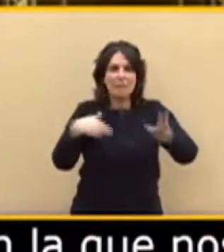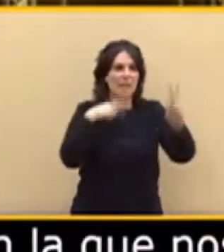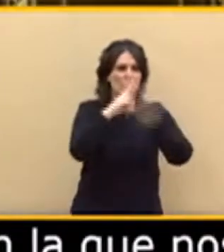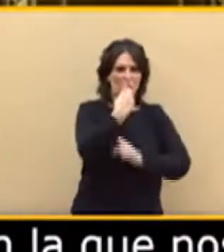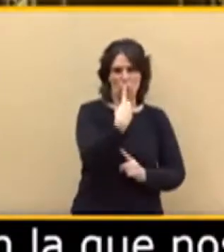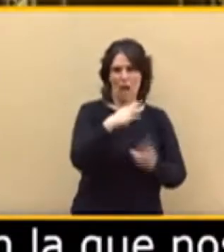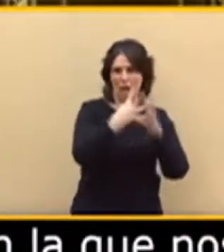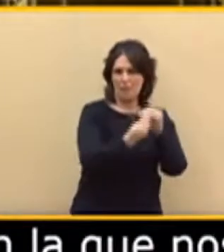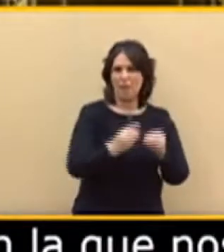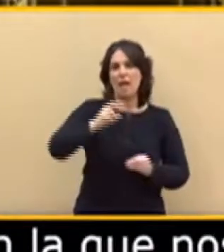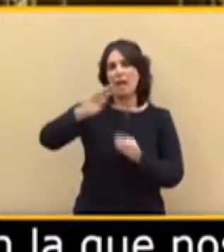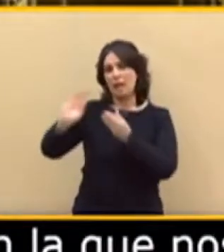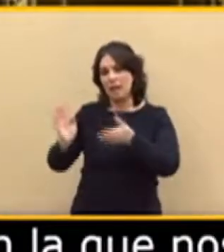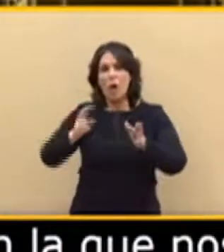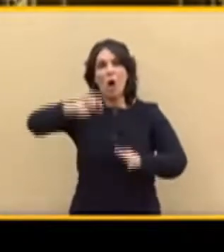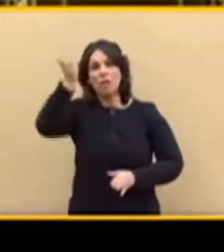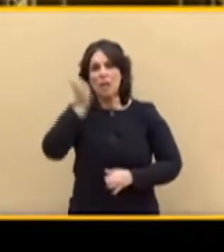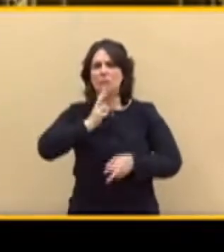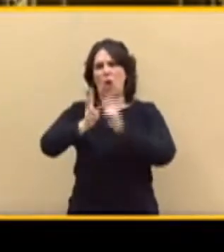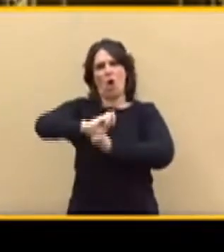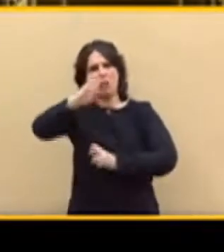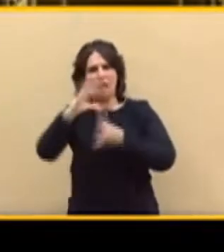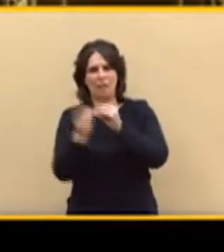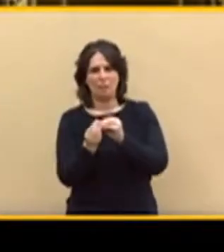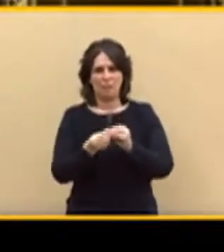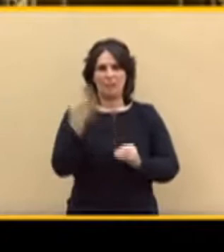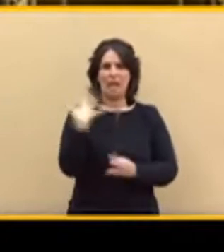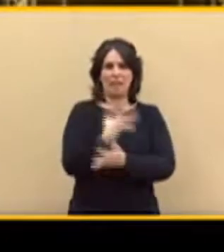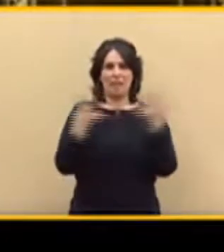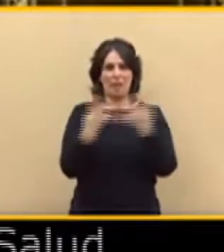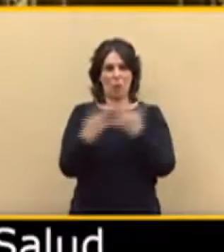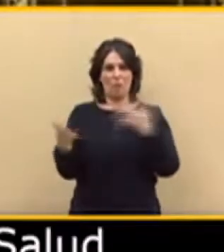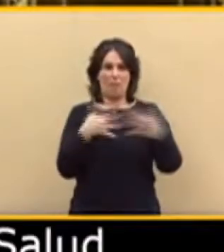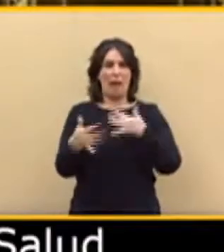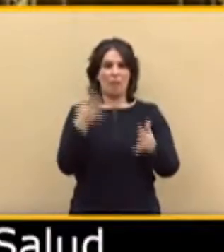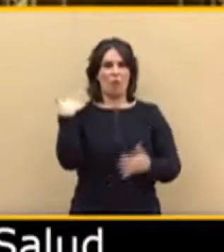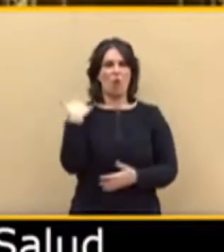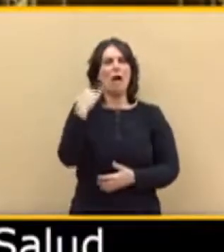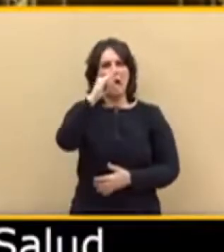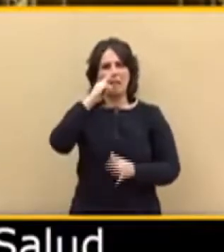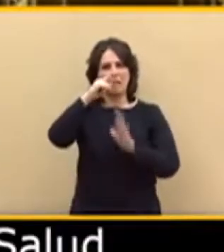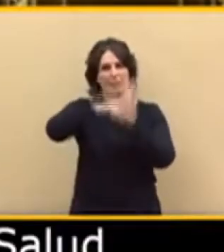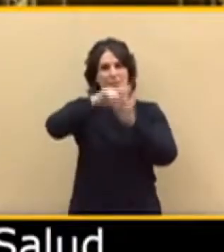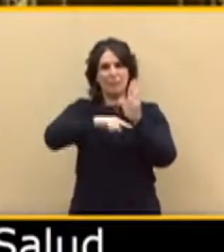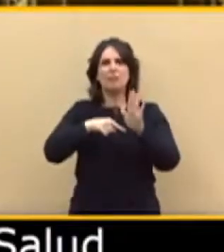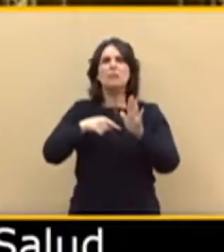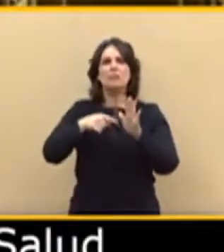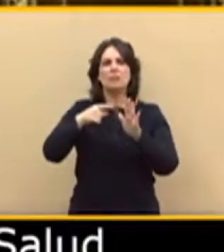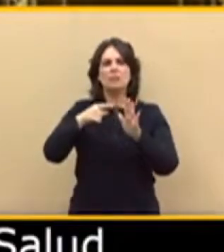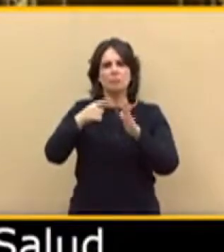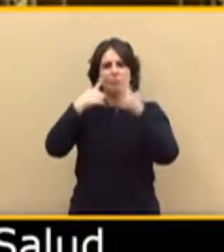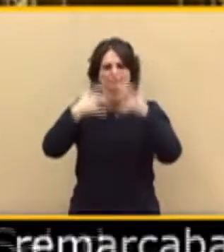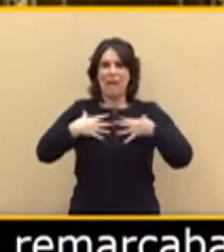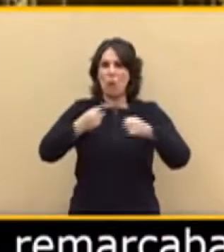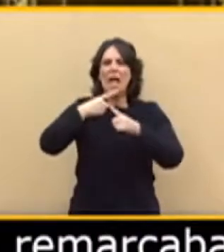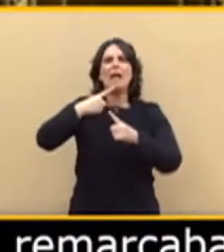sus inquilinos en dificultades, aceptar una quita del 50% de las rentas o asumir una reestructuración de la deuda, es decir, repartir el pago de las